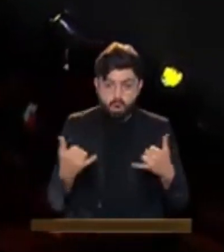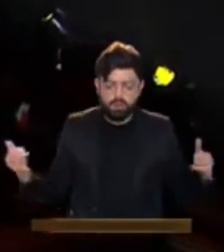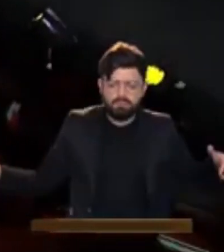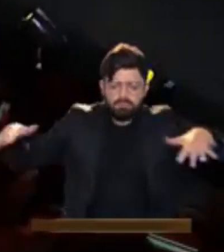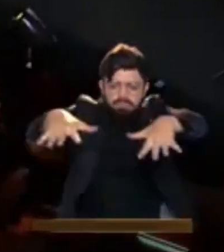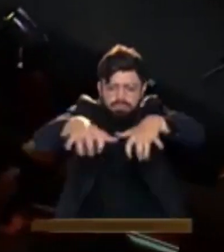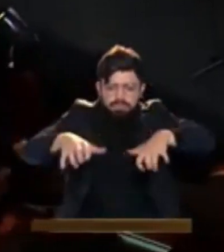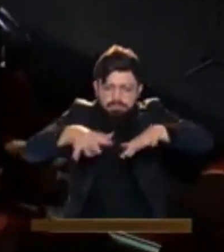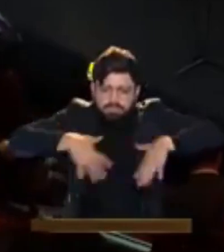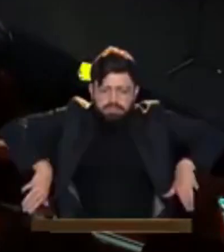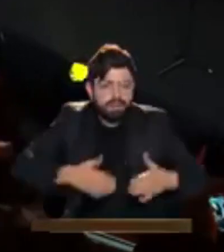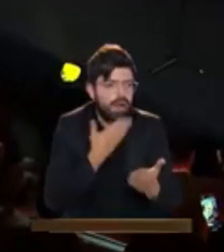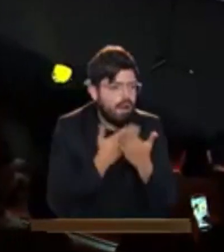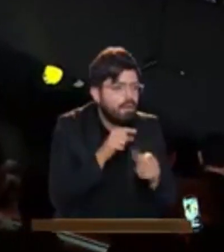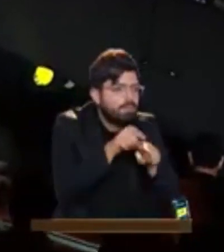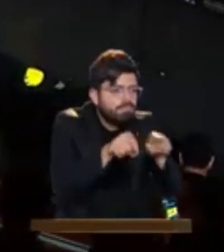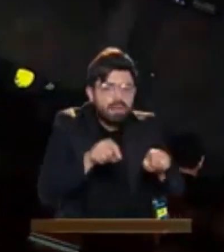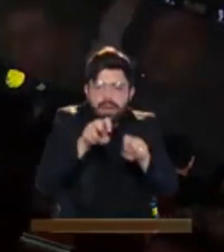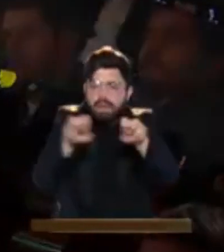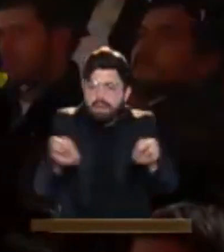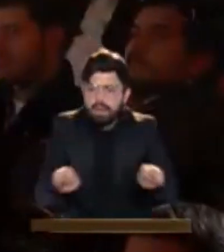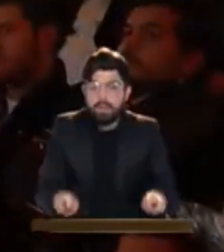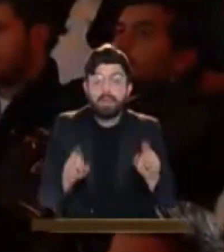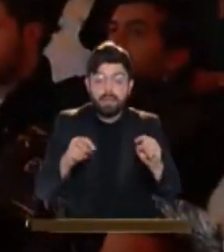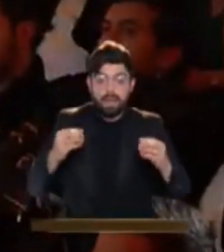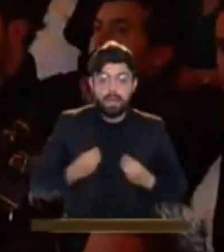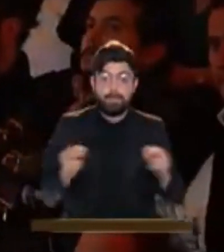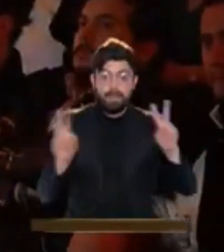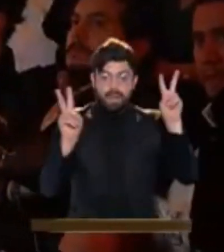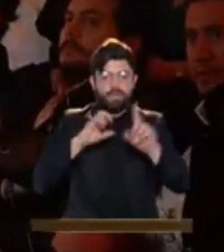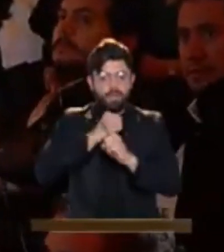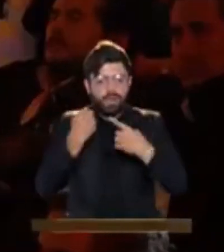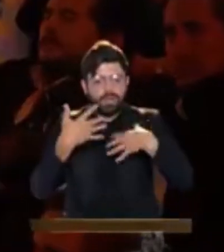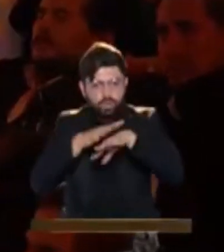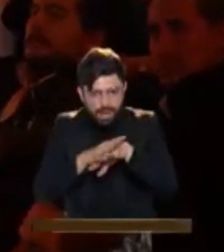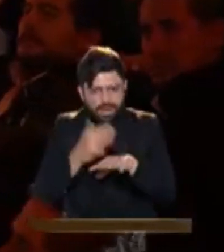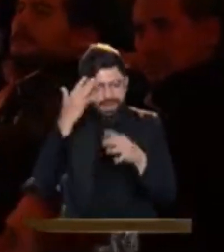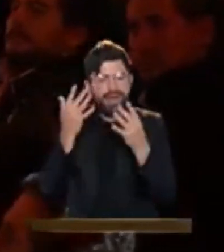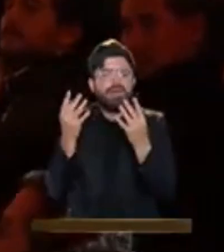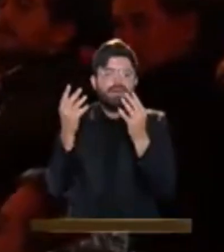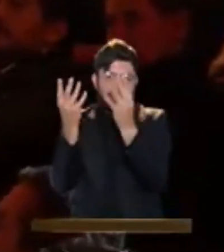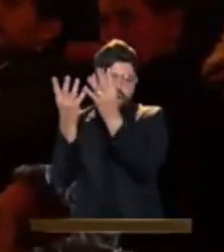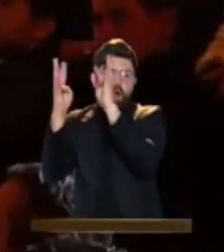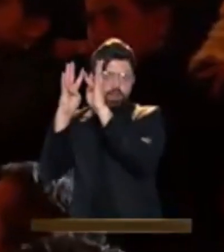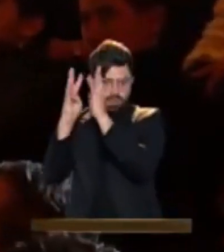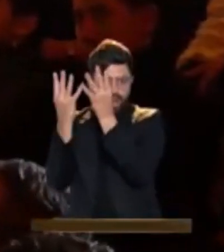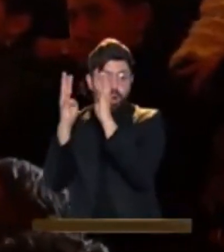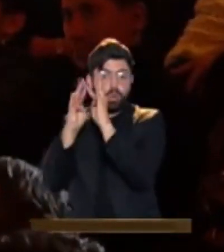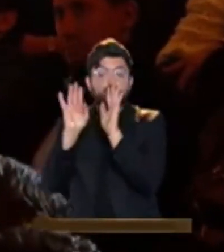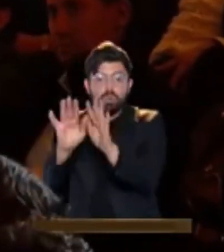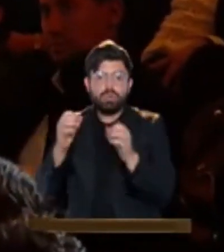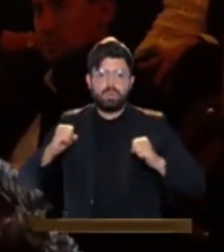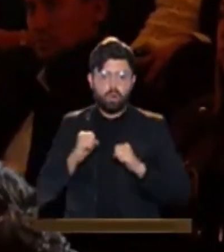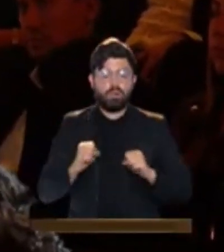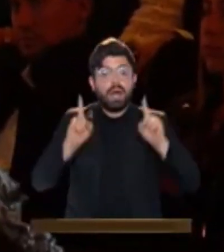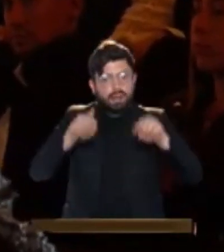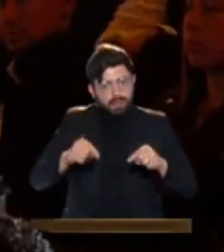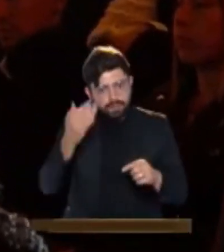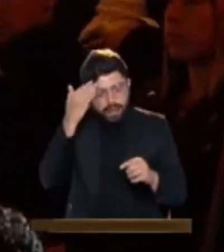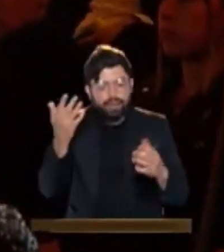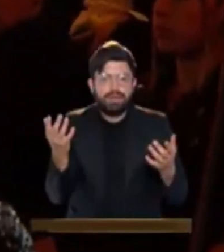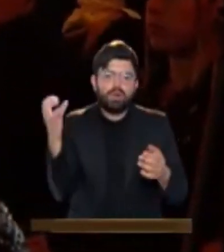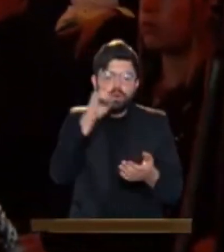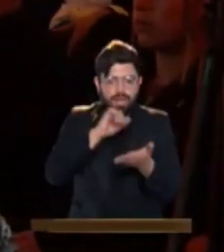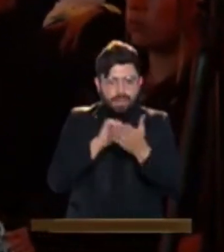gracias por estar acá, y a quienes nos siguen también en vivo a través de las redes sociales del Consejo de Bogotá y por supuesto a la señal en vivo de Canal